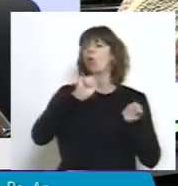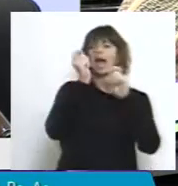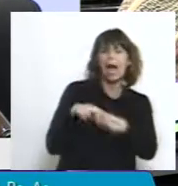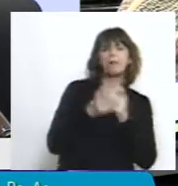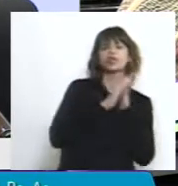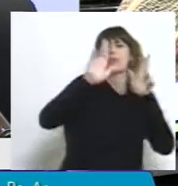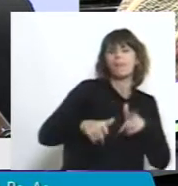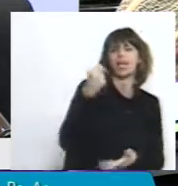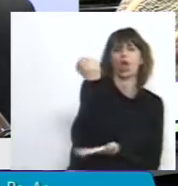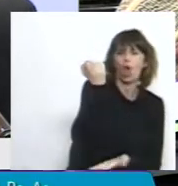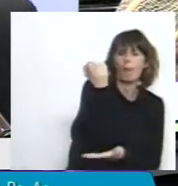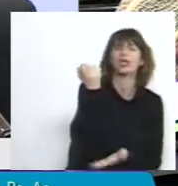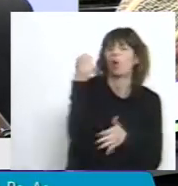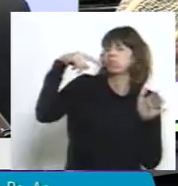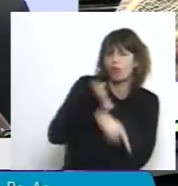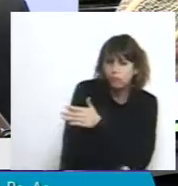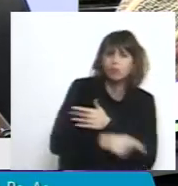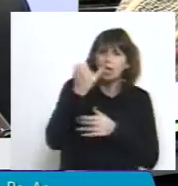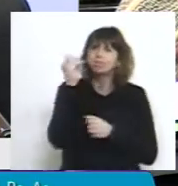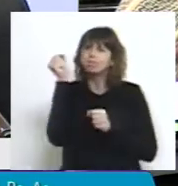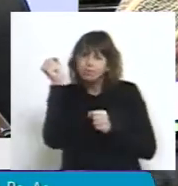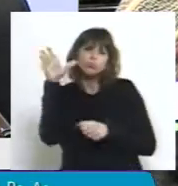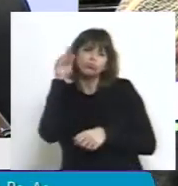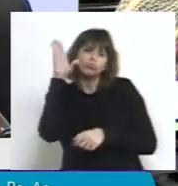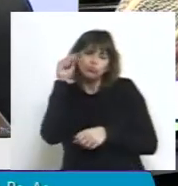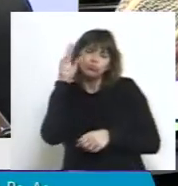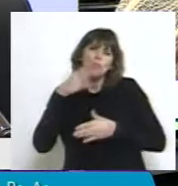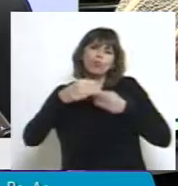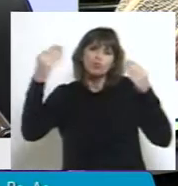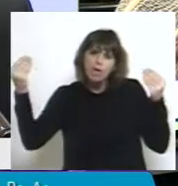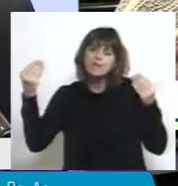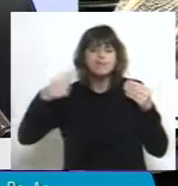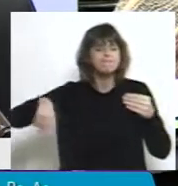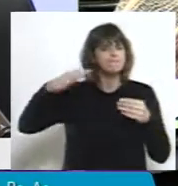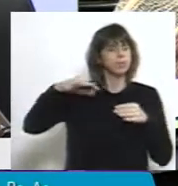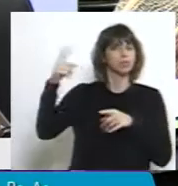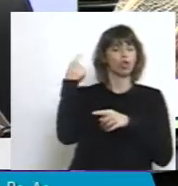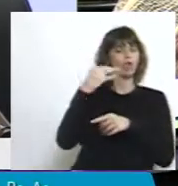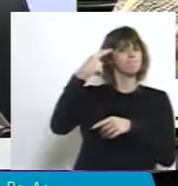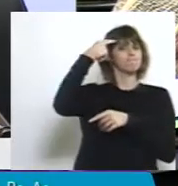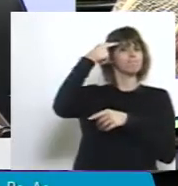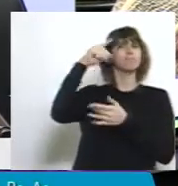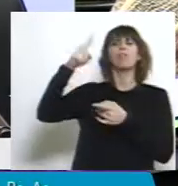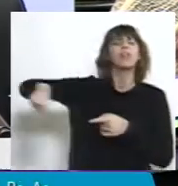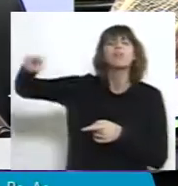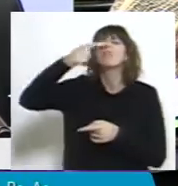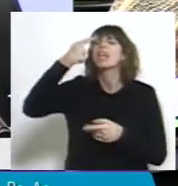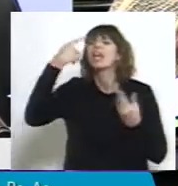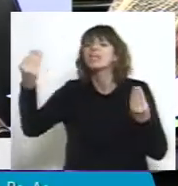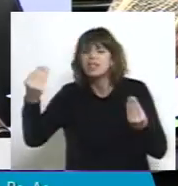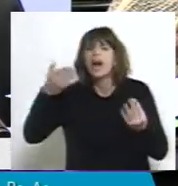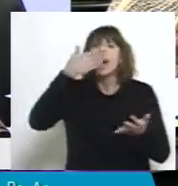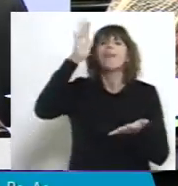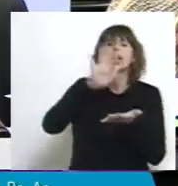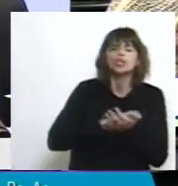como la que hemos escuchado muchas veces, tendríamos que ver dónde están pegando. Si en el billón de pesos